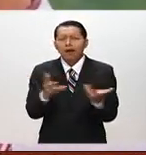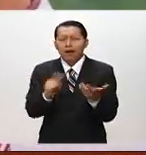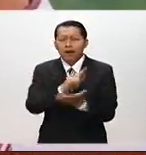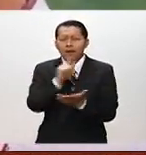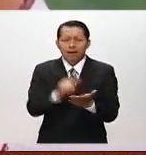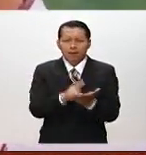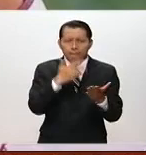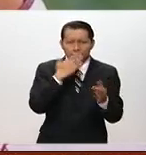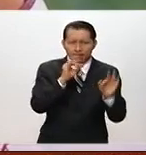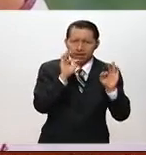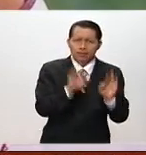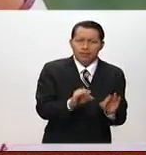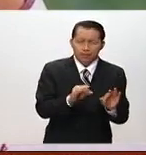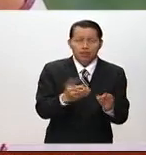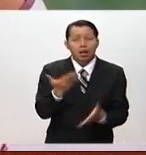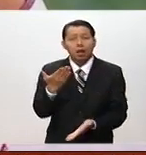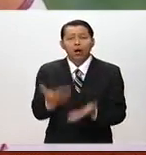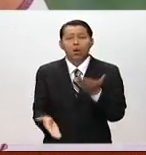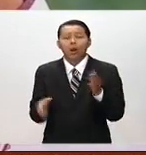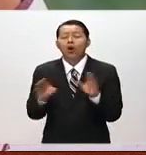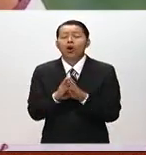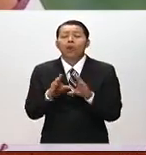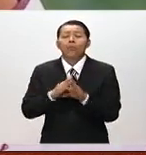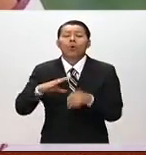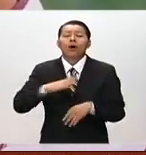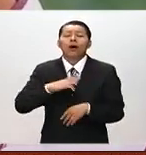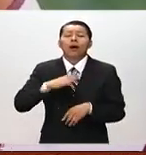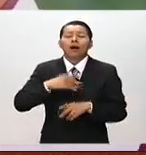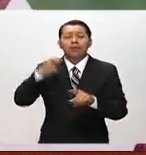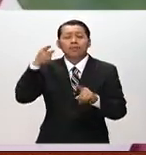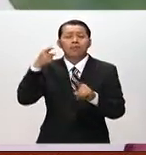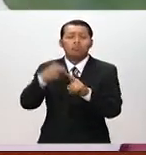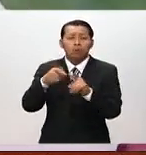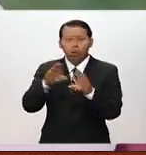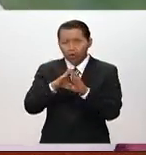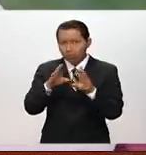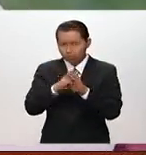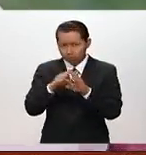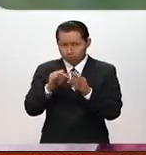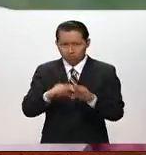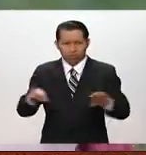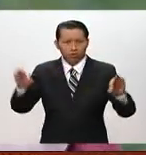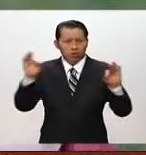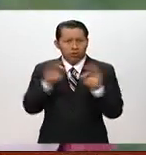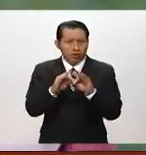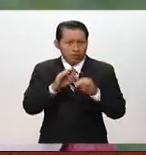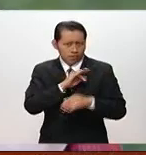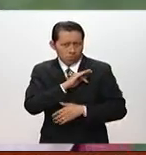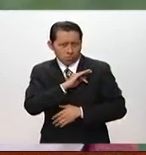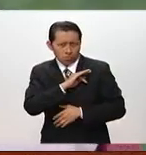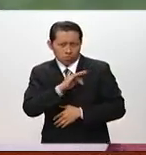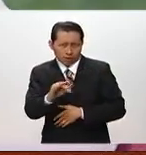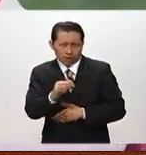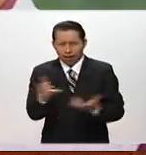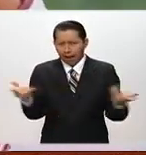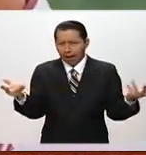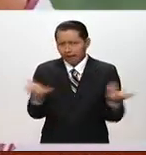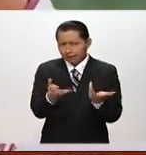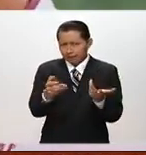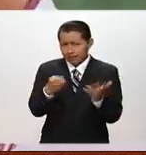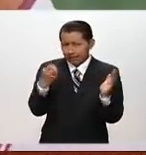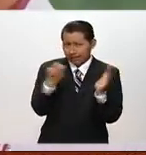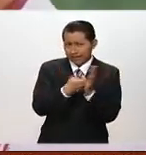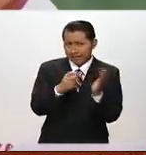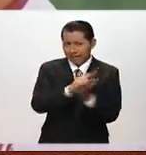legislación, hoy estamos en el reto y en el desafío de ser capaces de hacer que esas